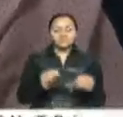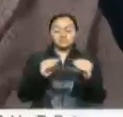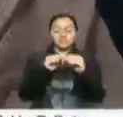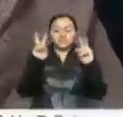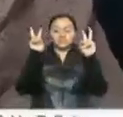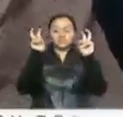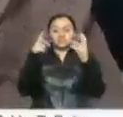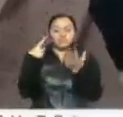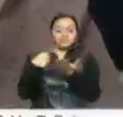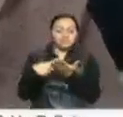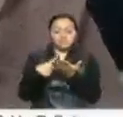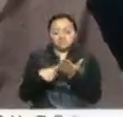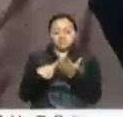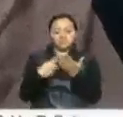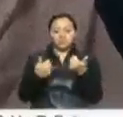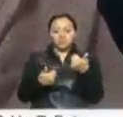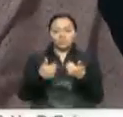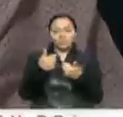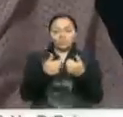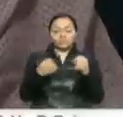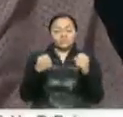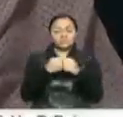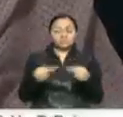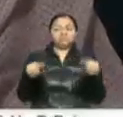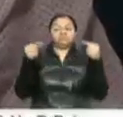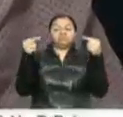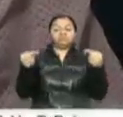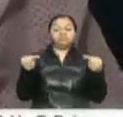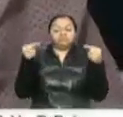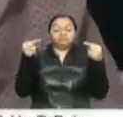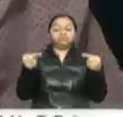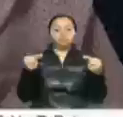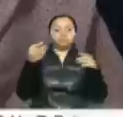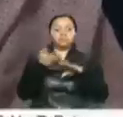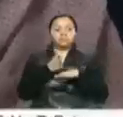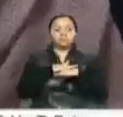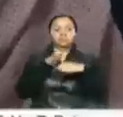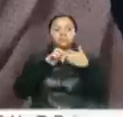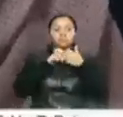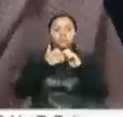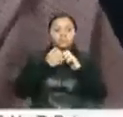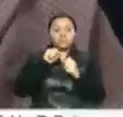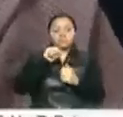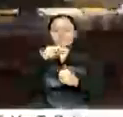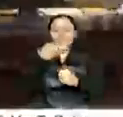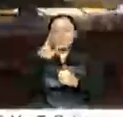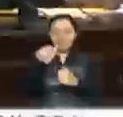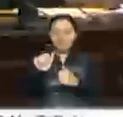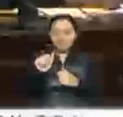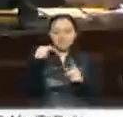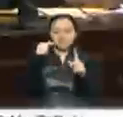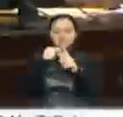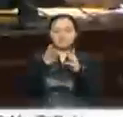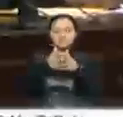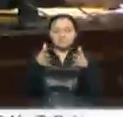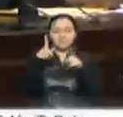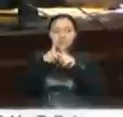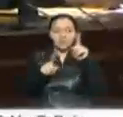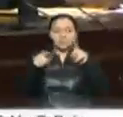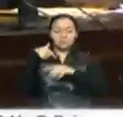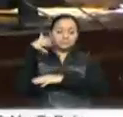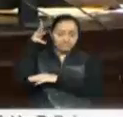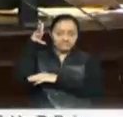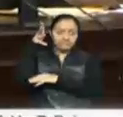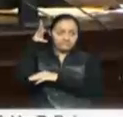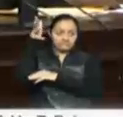se ha debatido, ha sido candente, es el tema del problema del Sahara. Y muchos de los que intervinieron